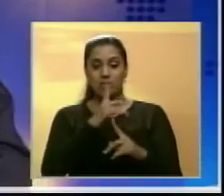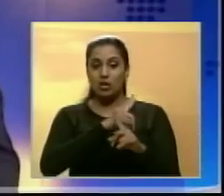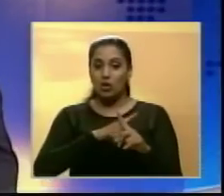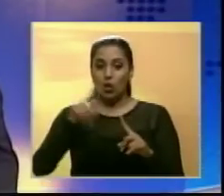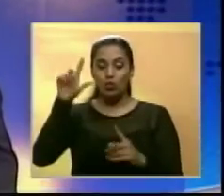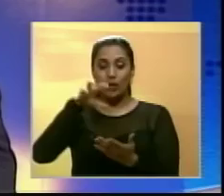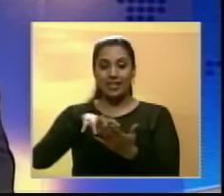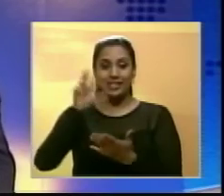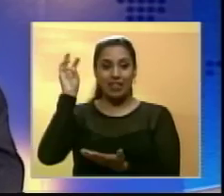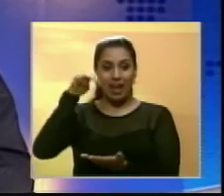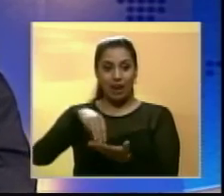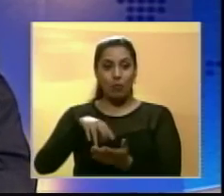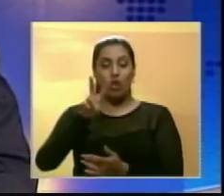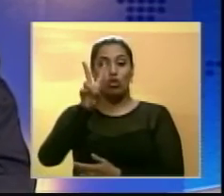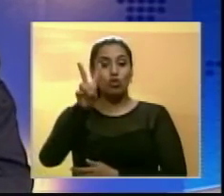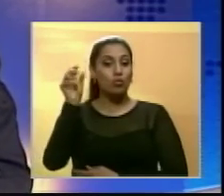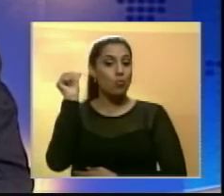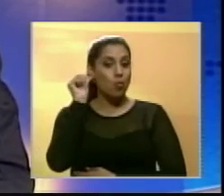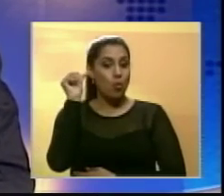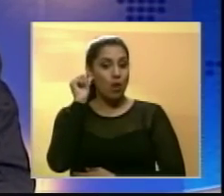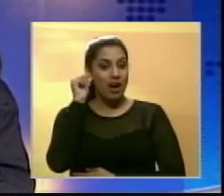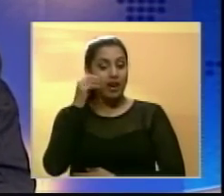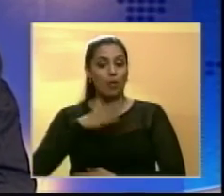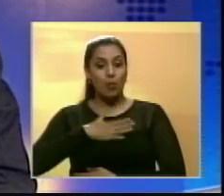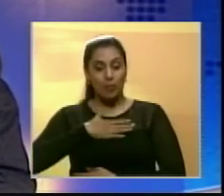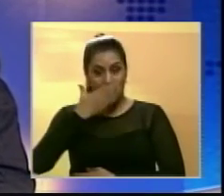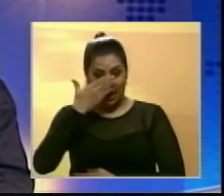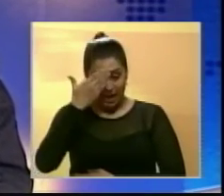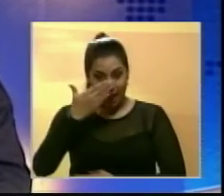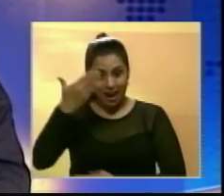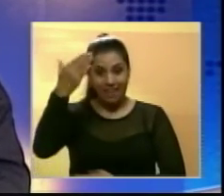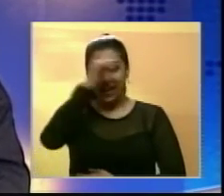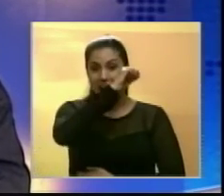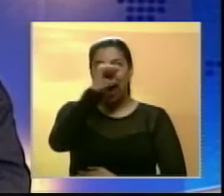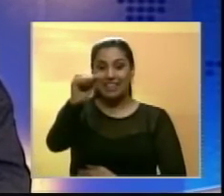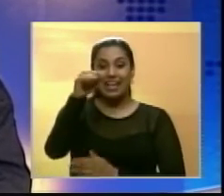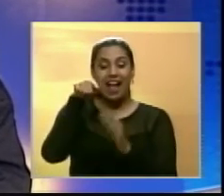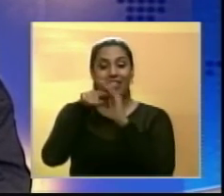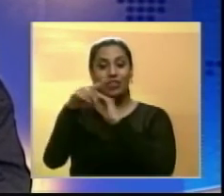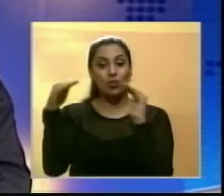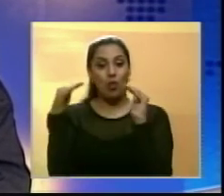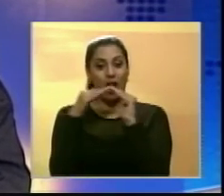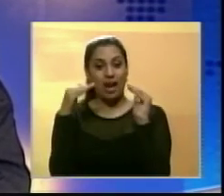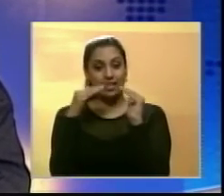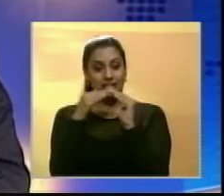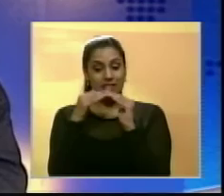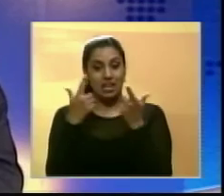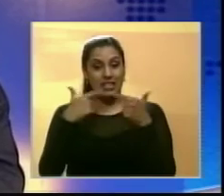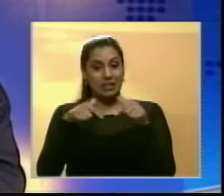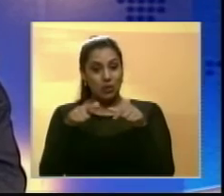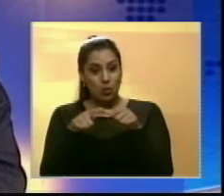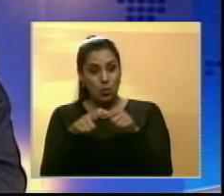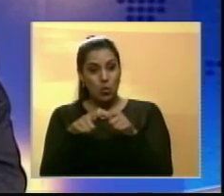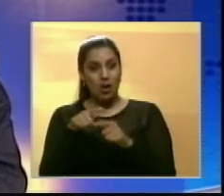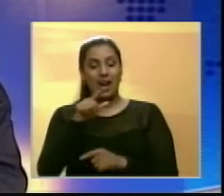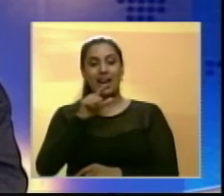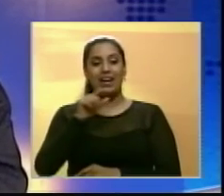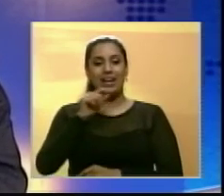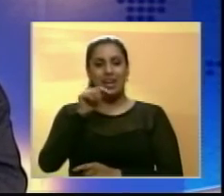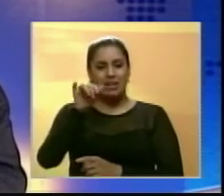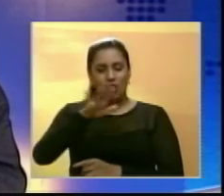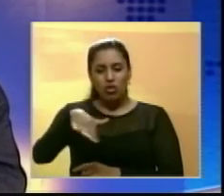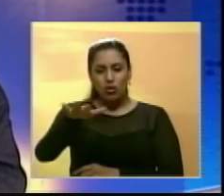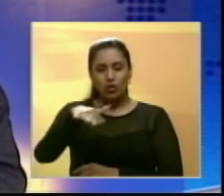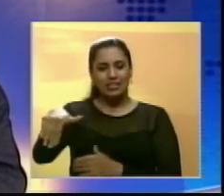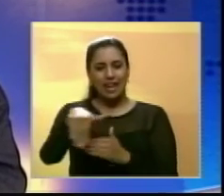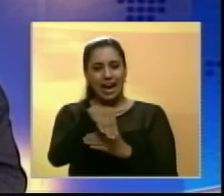Euclides. Y en el estado de Aragua, dos mujeres de origen árabe fueron asesinadas dentro de su vivienda en el conjunto residencial Nalnis Pereira,